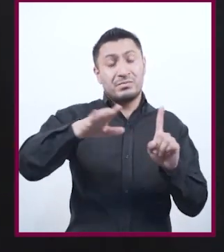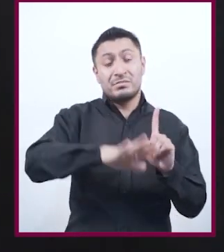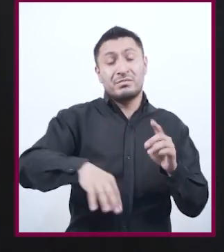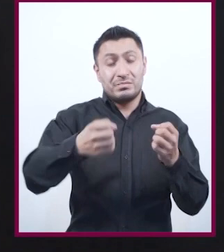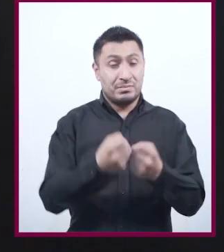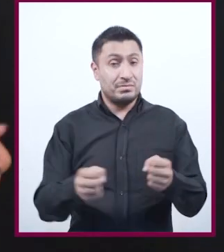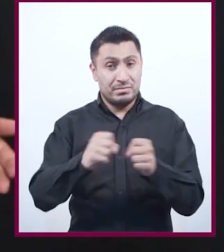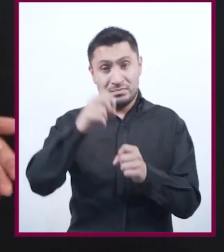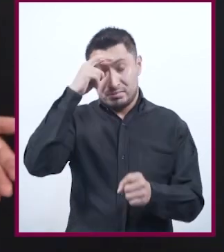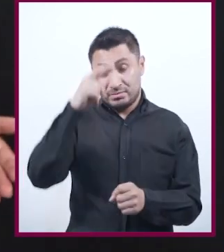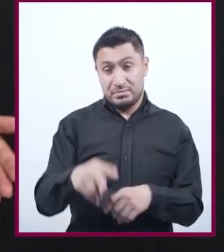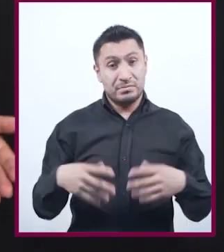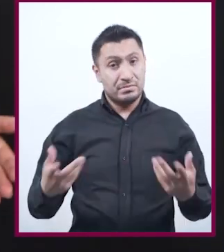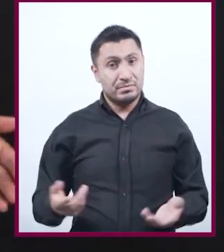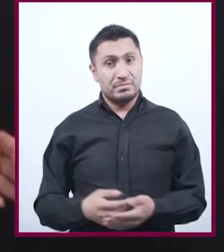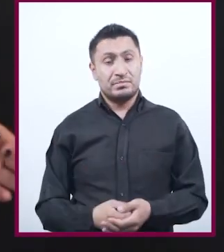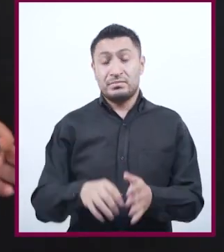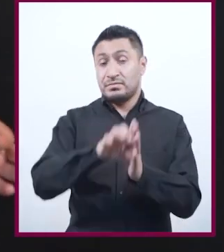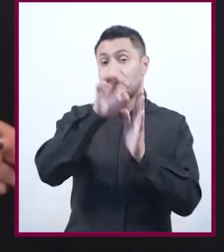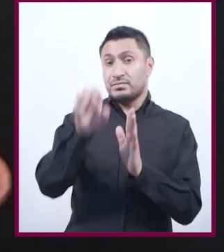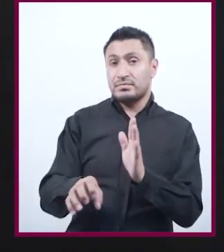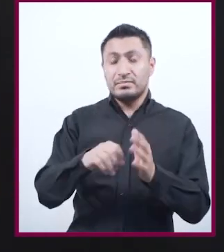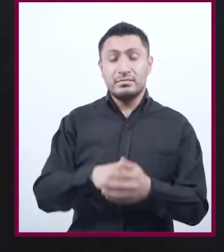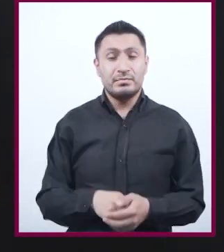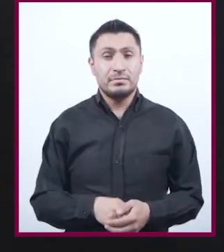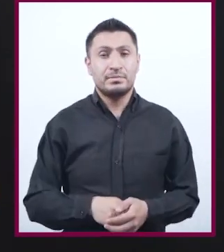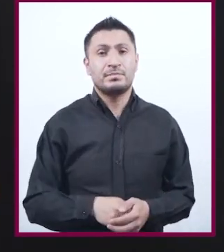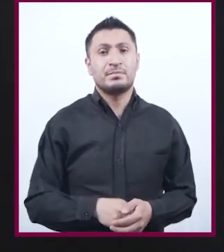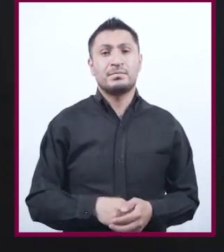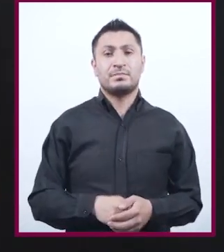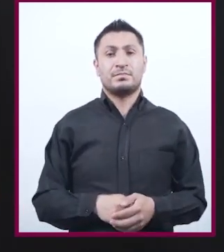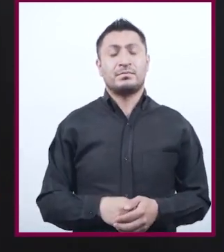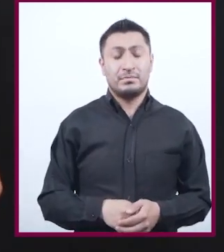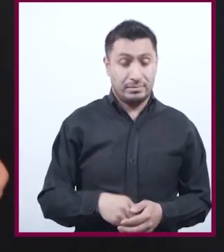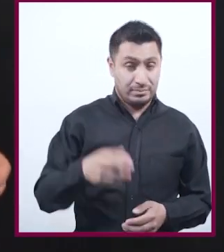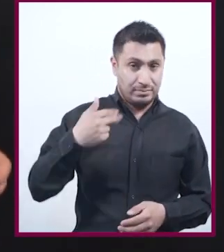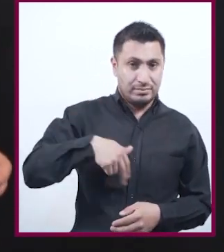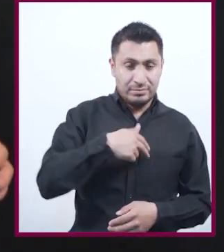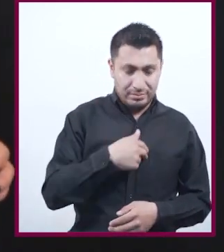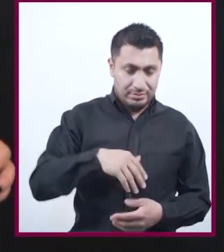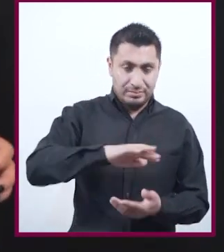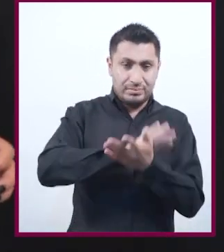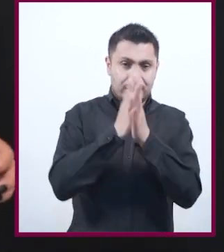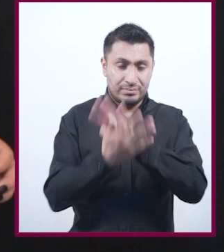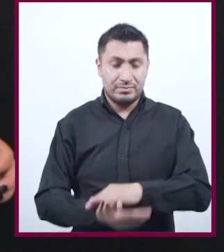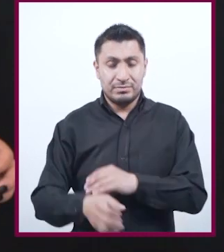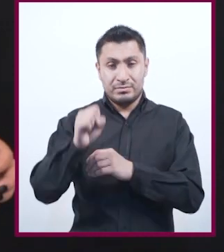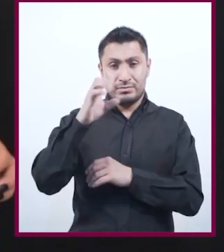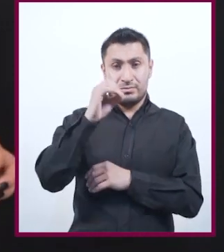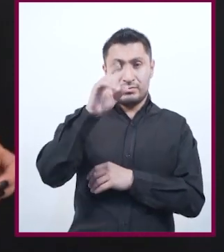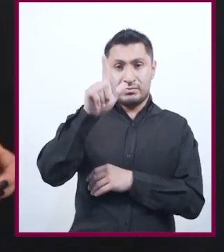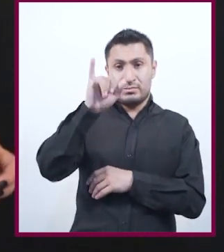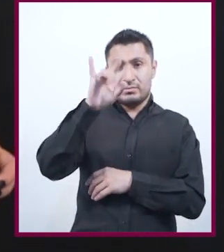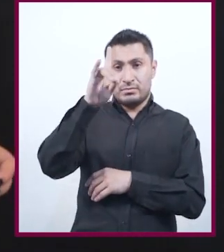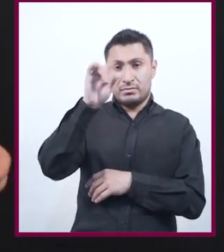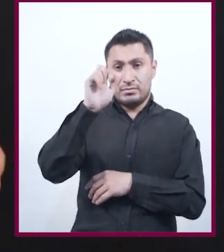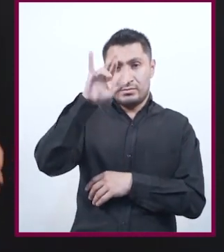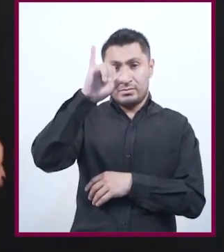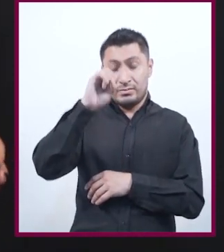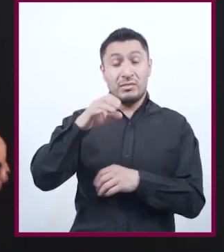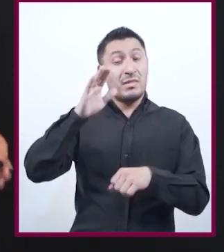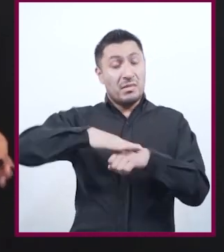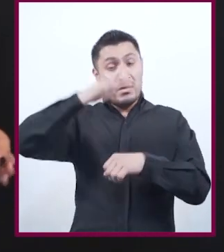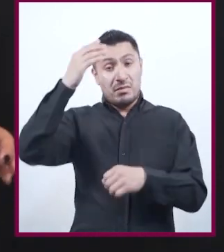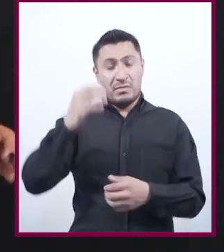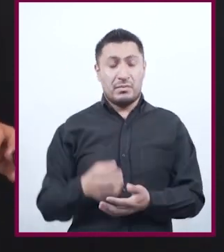ejemplo, ¿que no nos hemos vuelto un poquito más solidarios? Luego de repasar con caso de estudio los